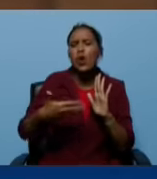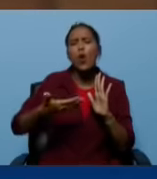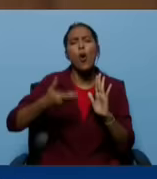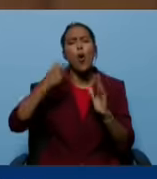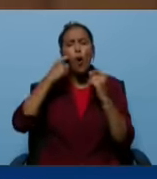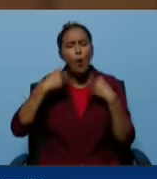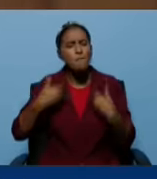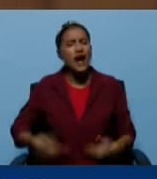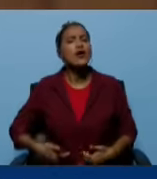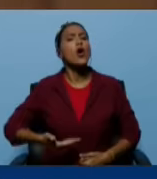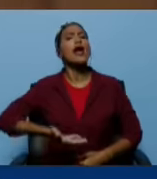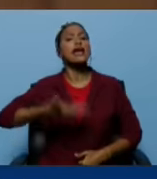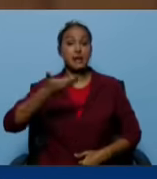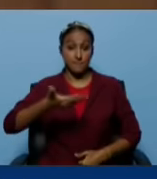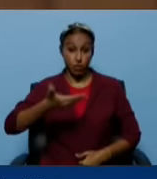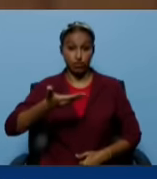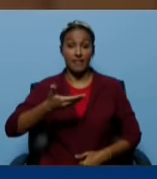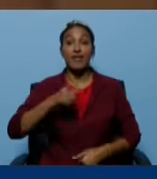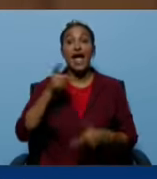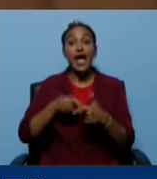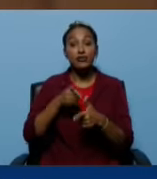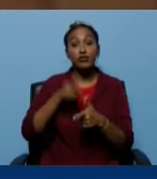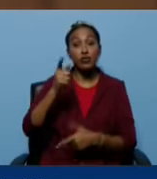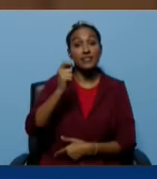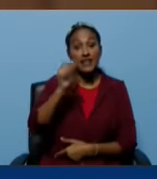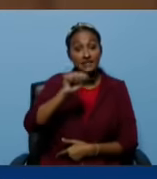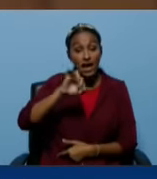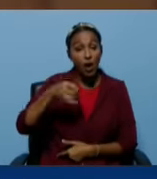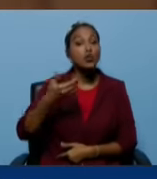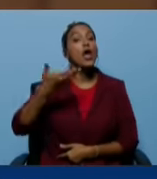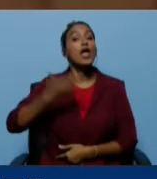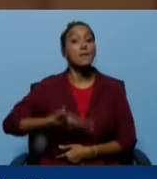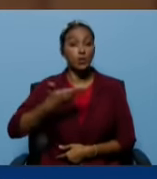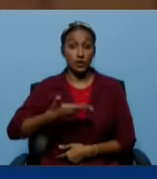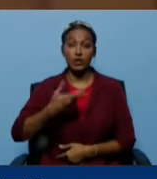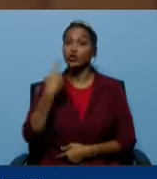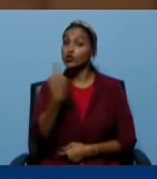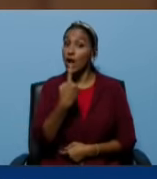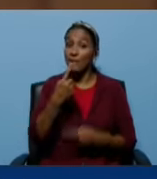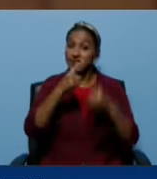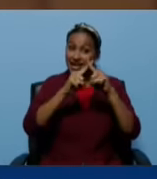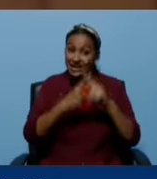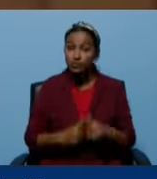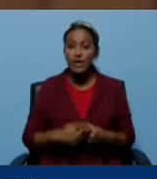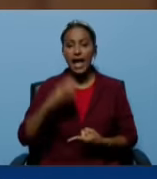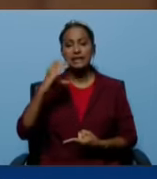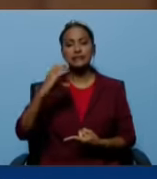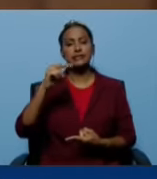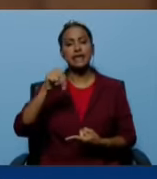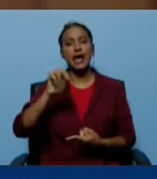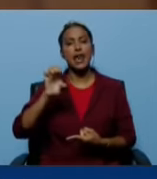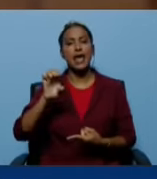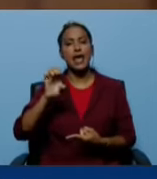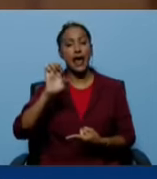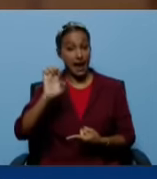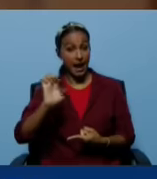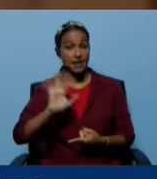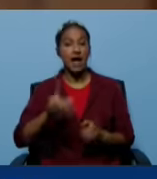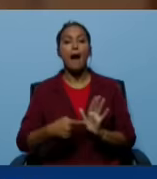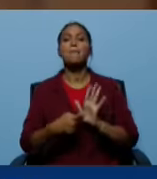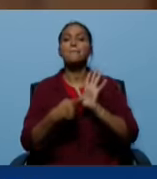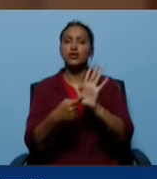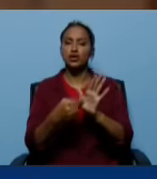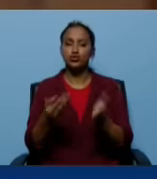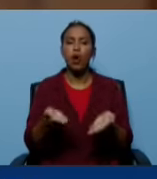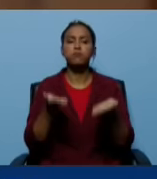importante la decisión, no solo los resultados que ya presentó el Consejo Nacional Electoral, sino también esta decisión del Tribunal Supremo de Justicia,